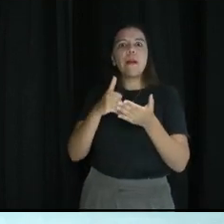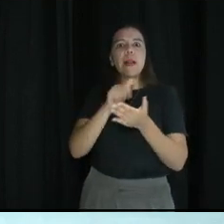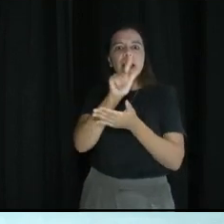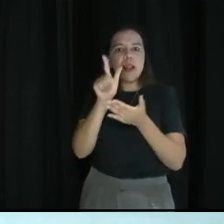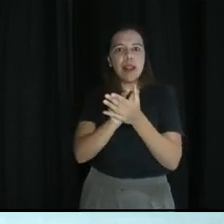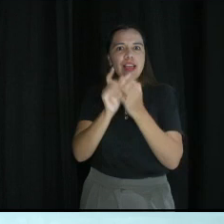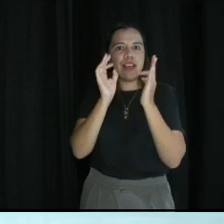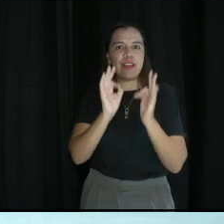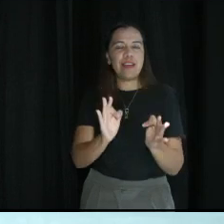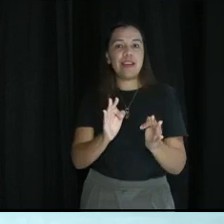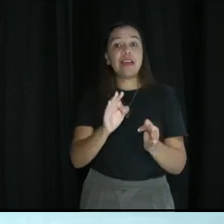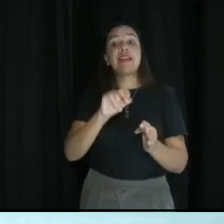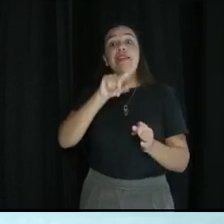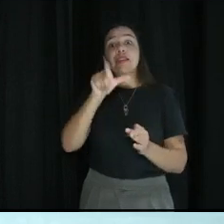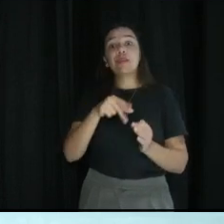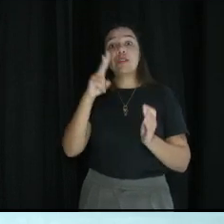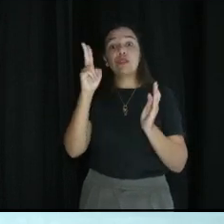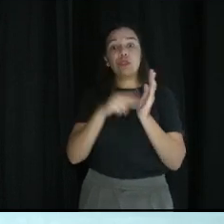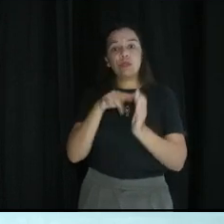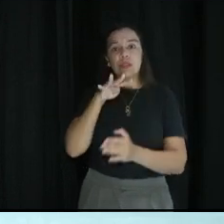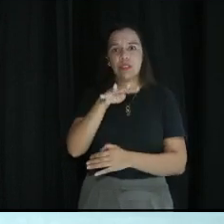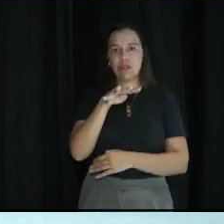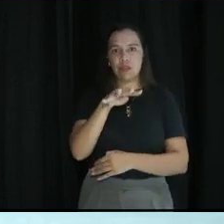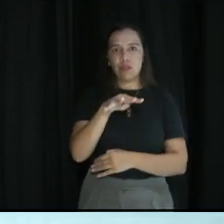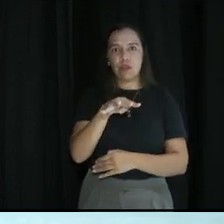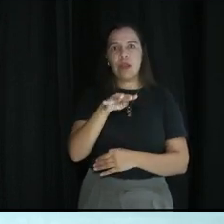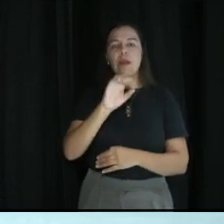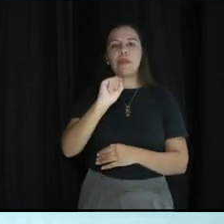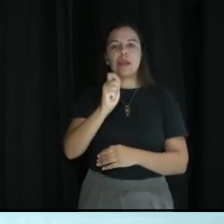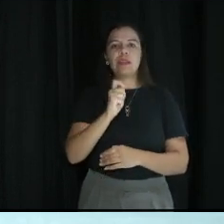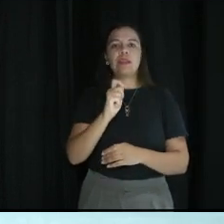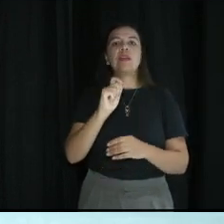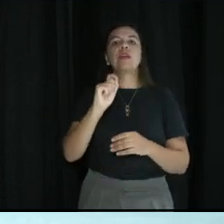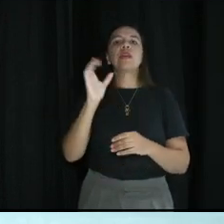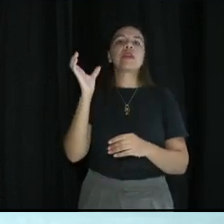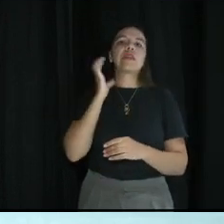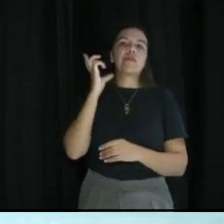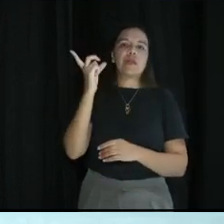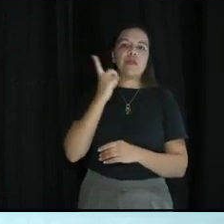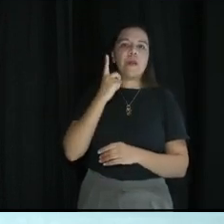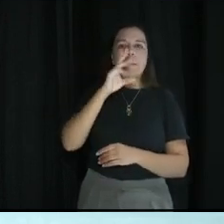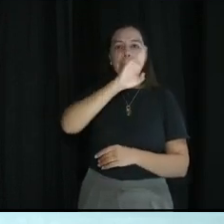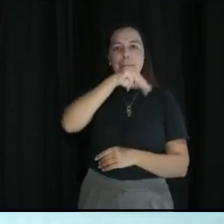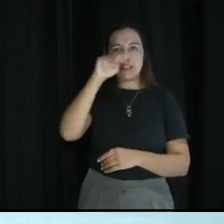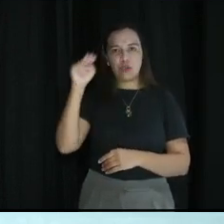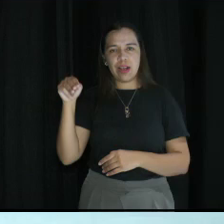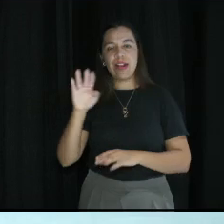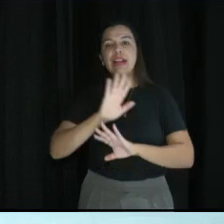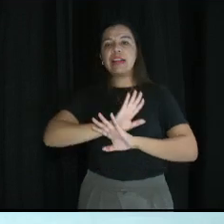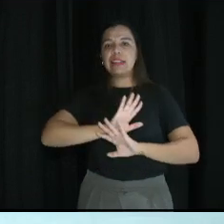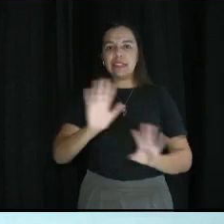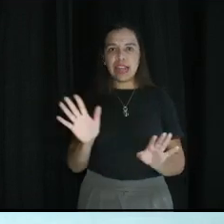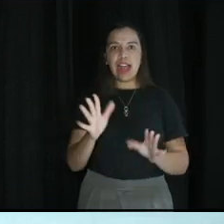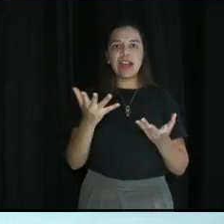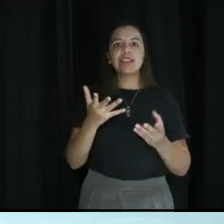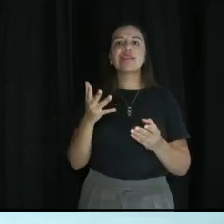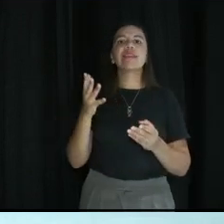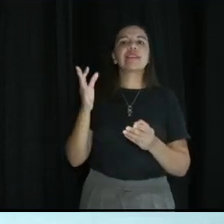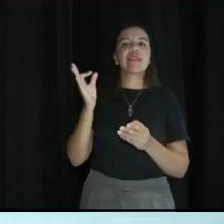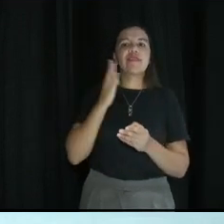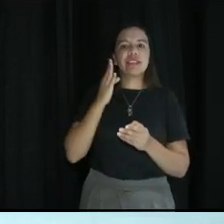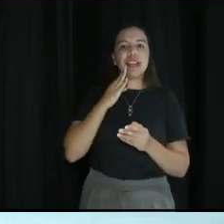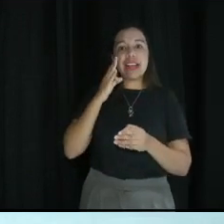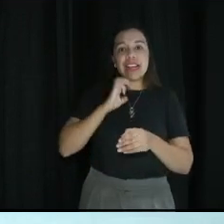obstante, en el 2019, a través del Congreso del Estado de Michoacán, se crea la Fiscalía General del Estado y, a su vez,